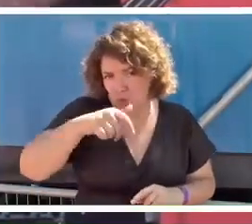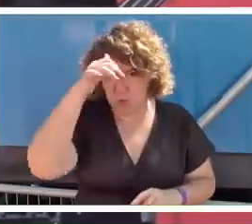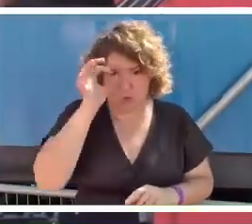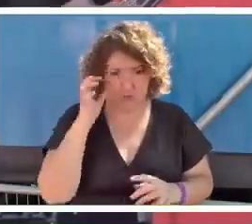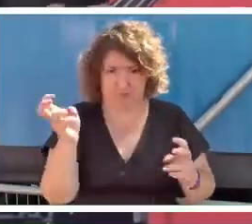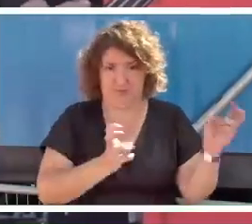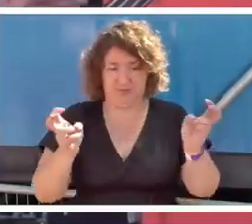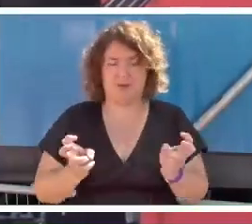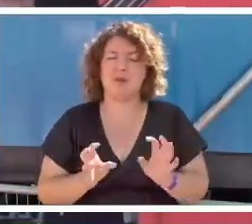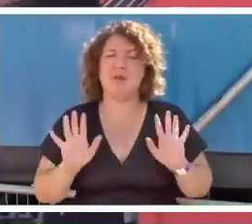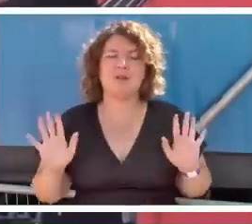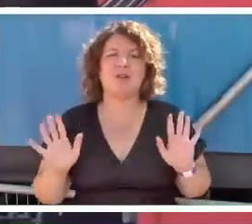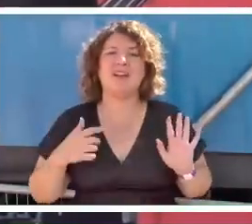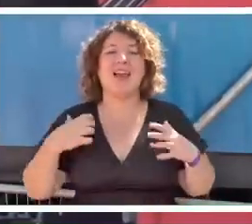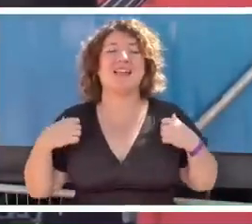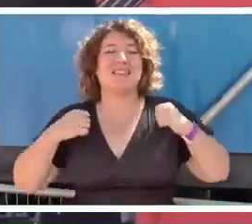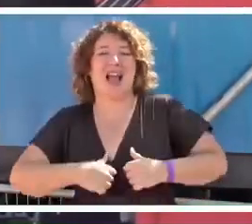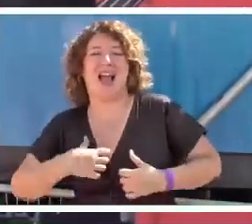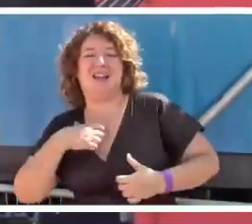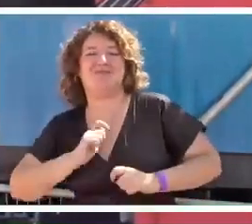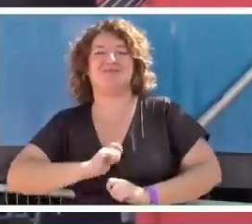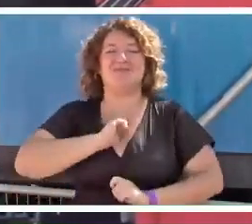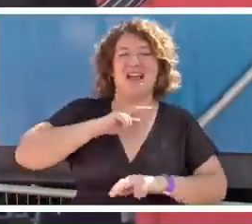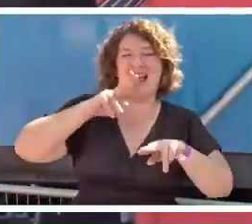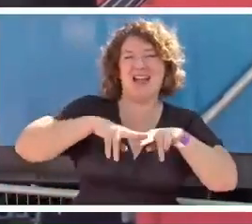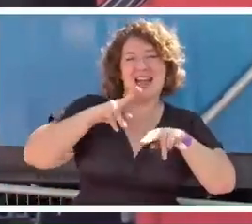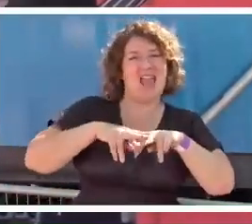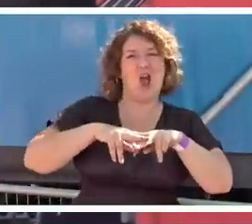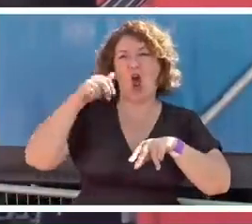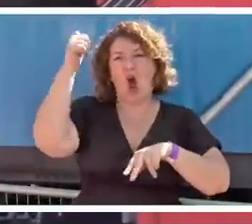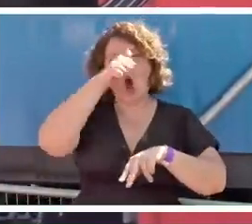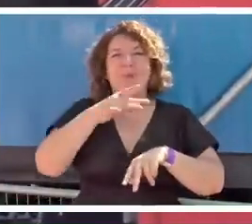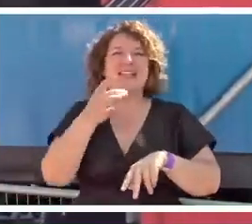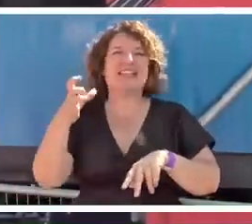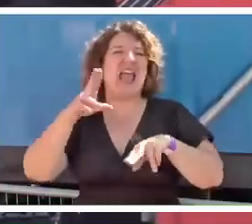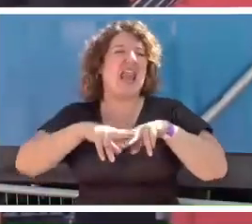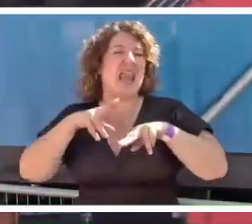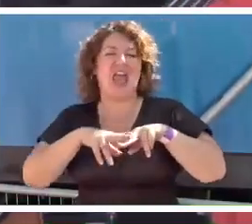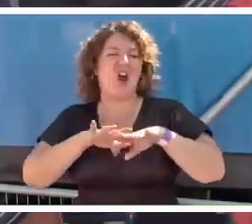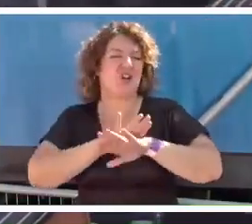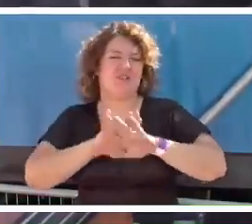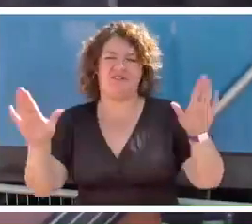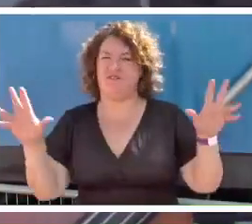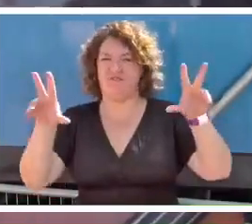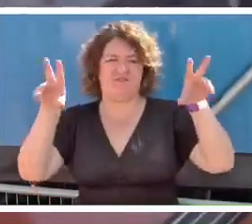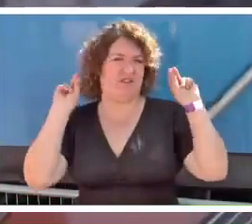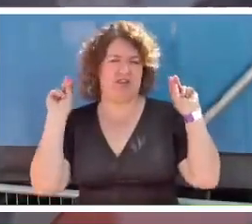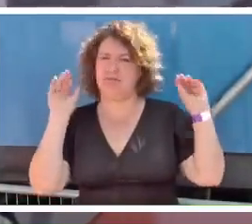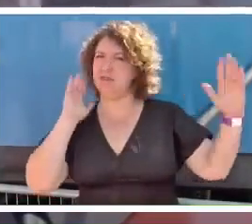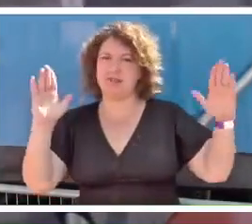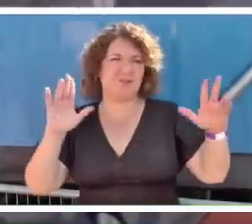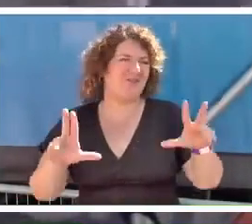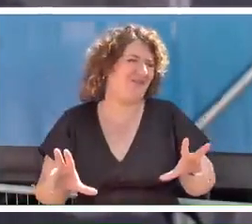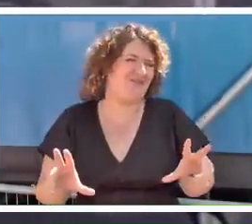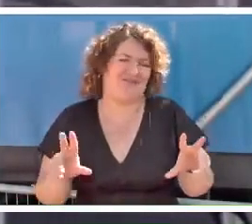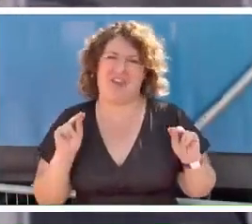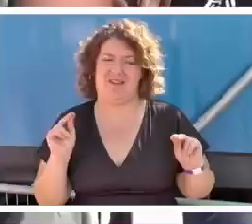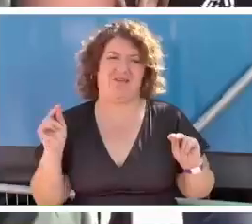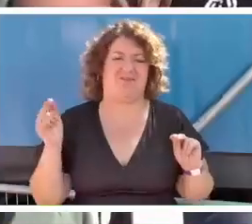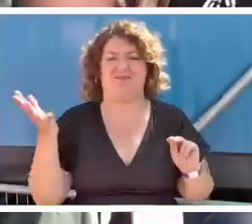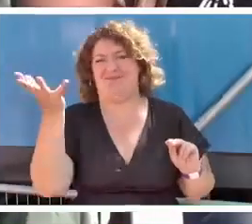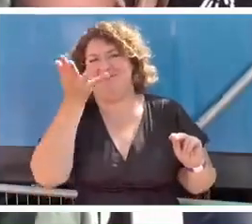tiempo de los hombres de negro se ha terminado. El tiempo de